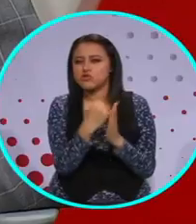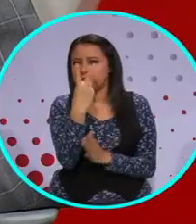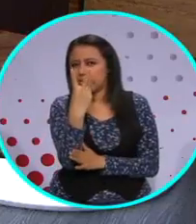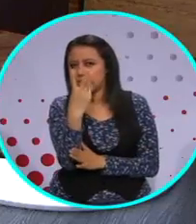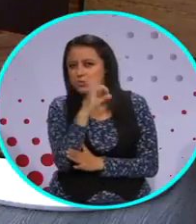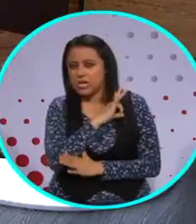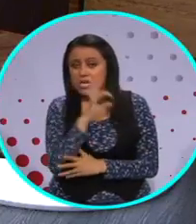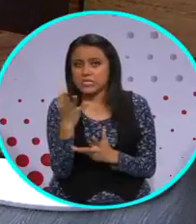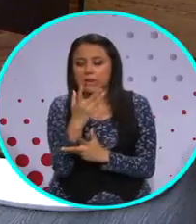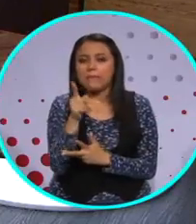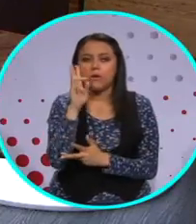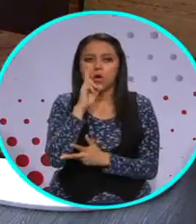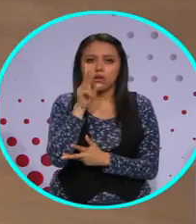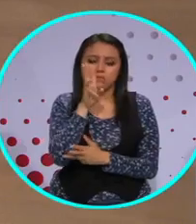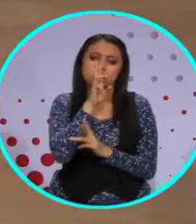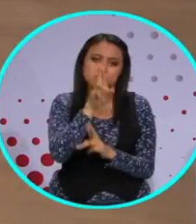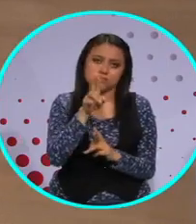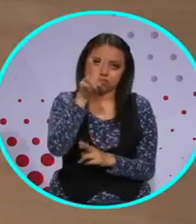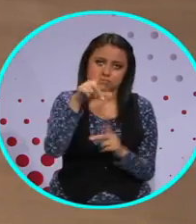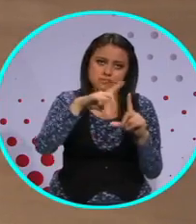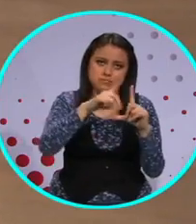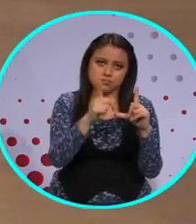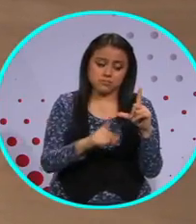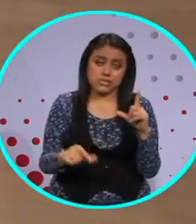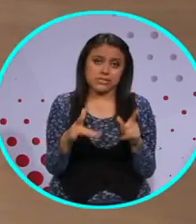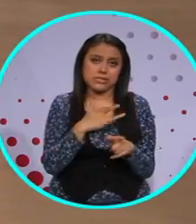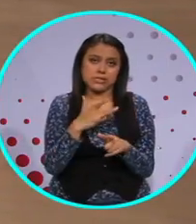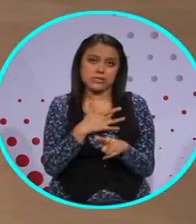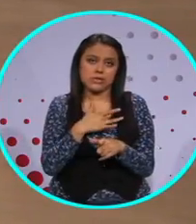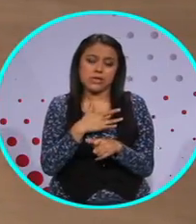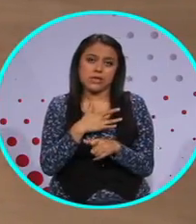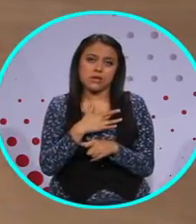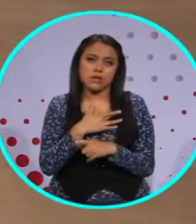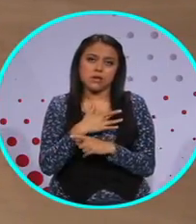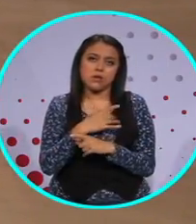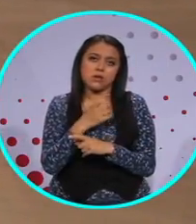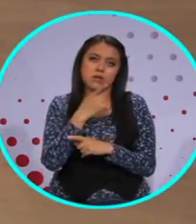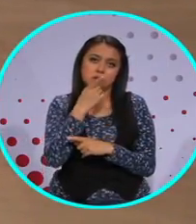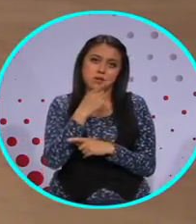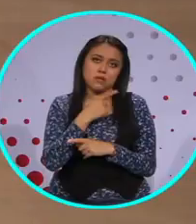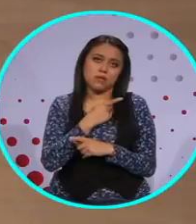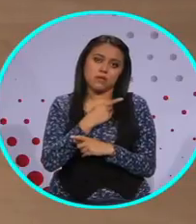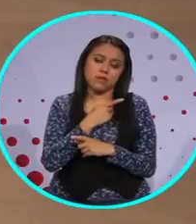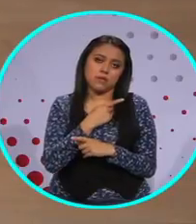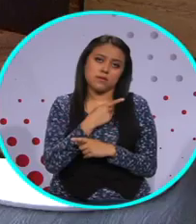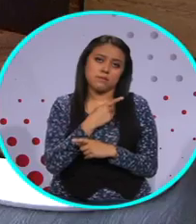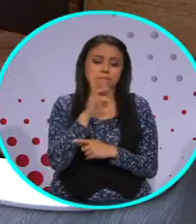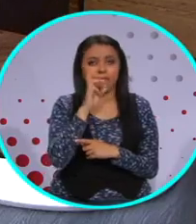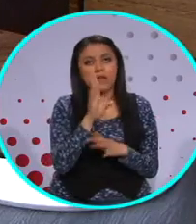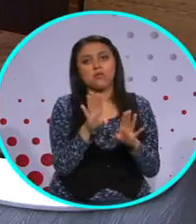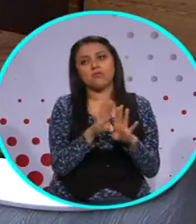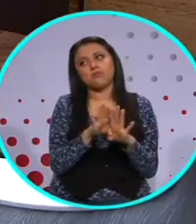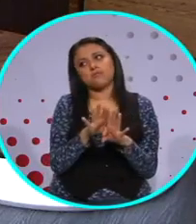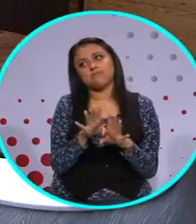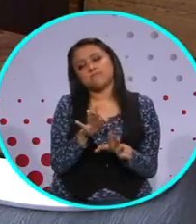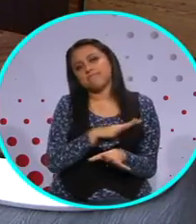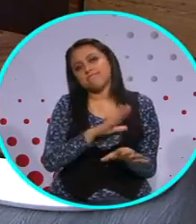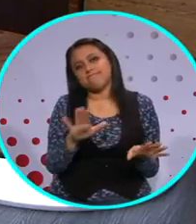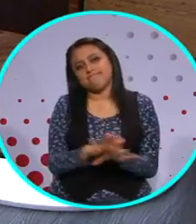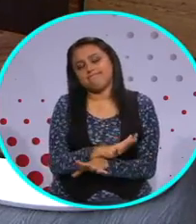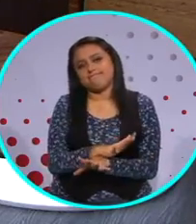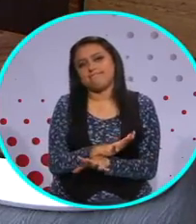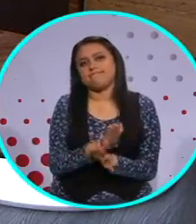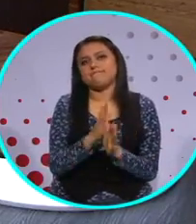pero es muy aproximado a la realidad nacional y si usted siente que le acomoda una respuesta explicación pues venga que cambia el estado de ánimo que